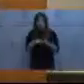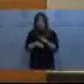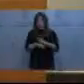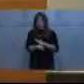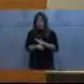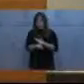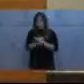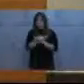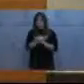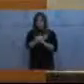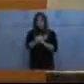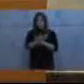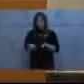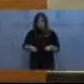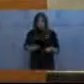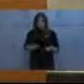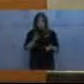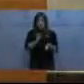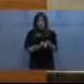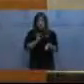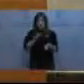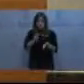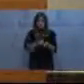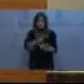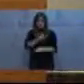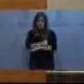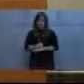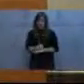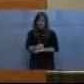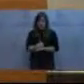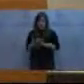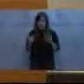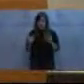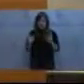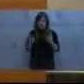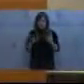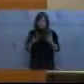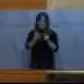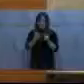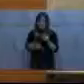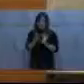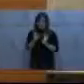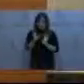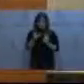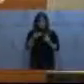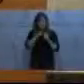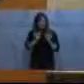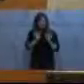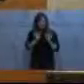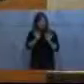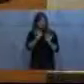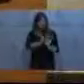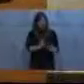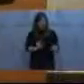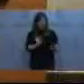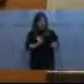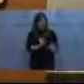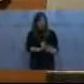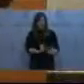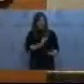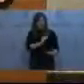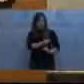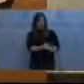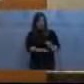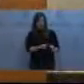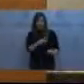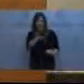parques naturales varias veces en los tribunales. Y ante esta situación ustedes hacen nada. Ustedes hacen nada, a través de